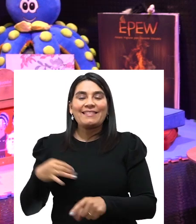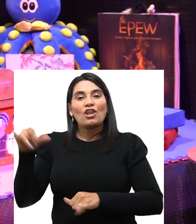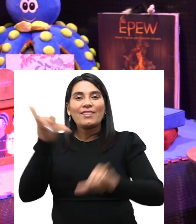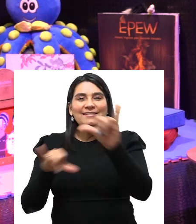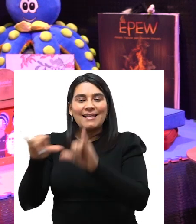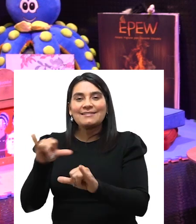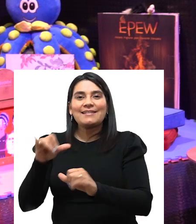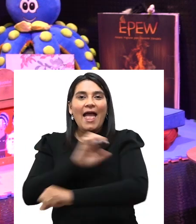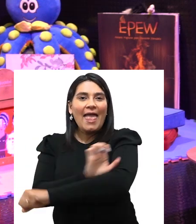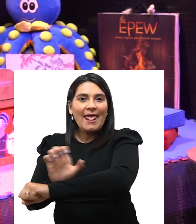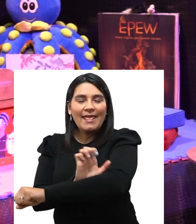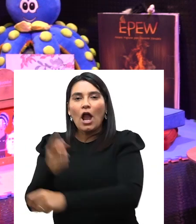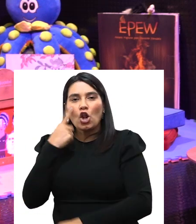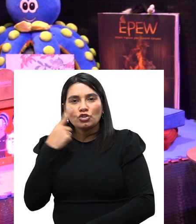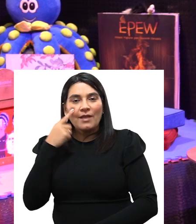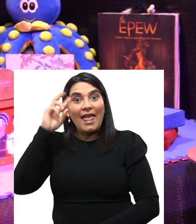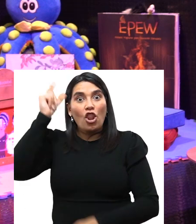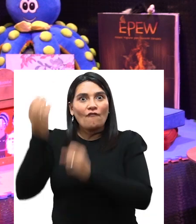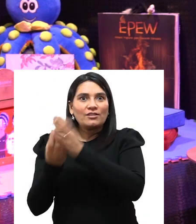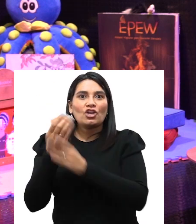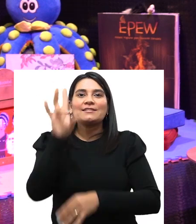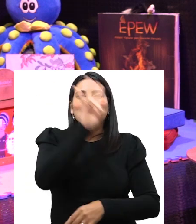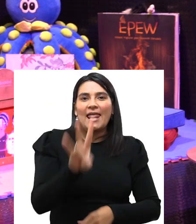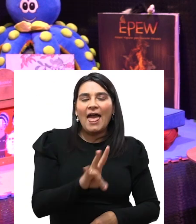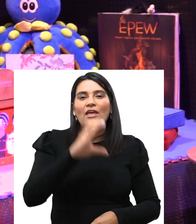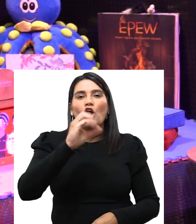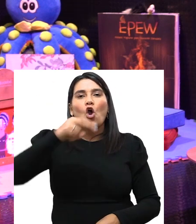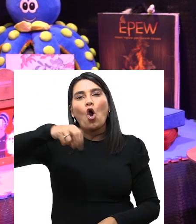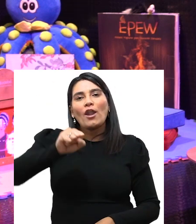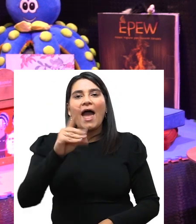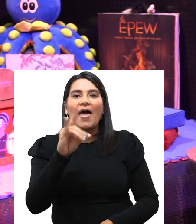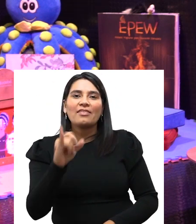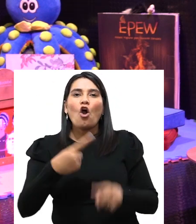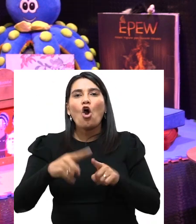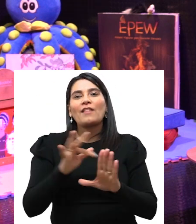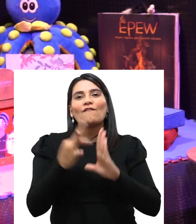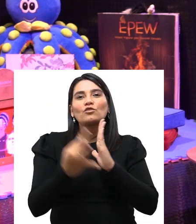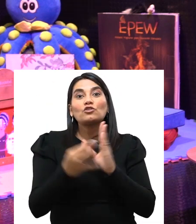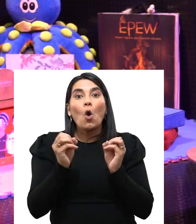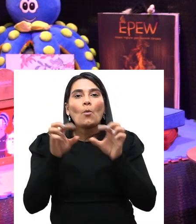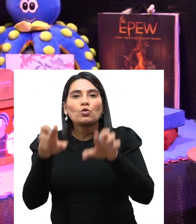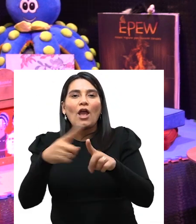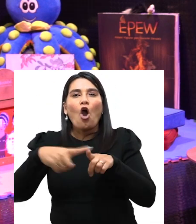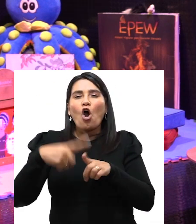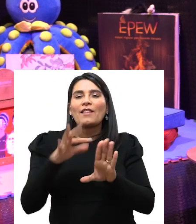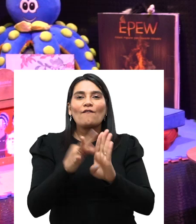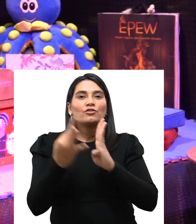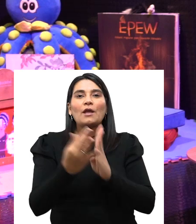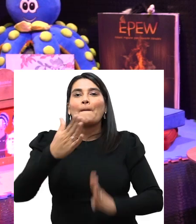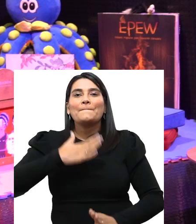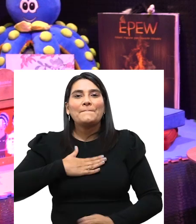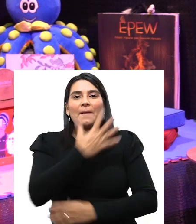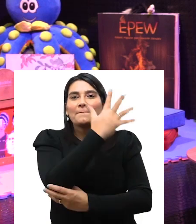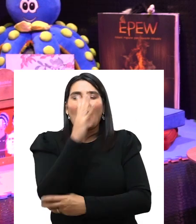Conocimiento e Innovación, CENADIS, CONADI, Fundación Oportunidad, ONG Vertientes del Sur y Fundación Mi Parque, por